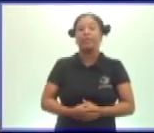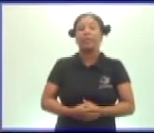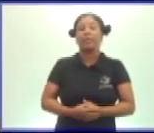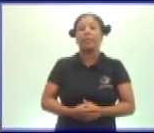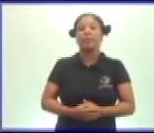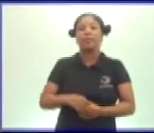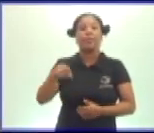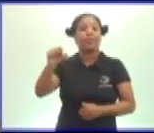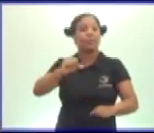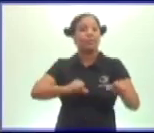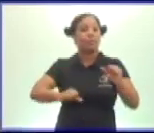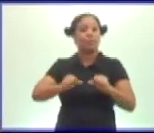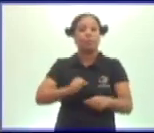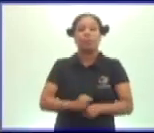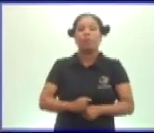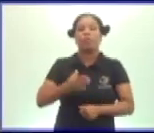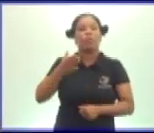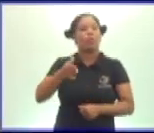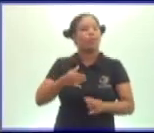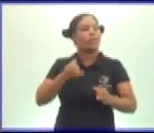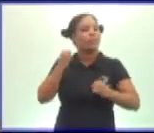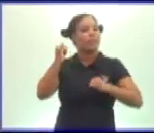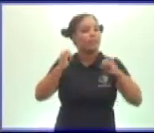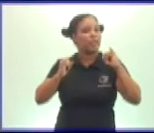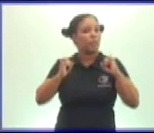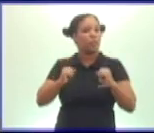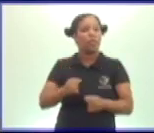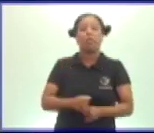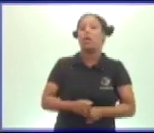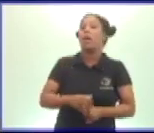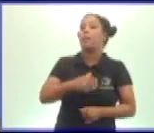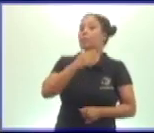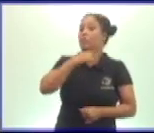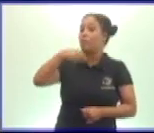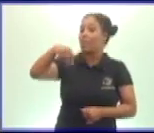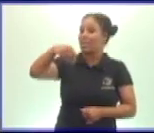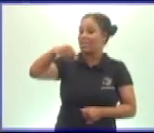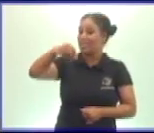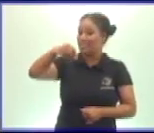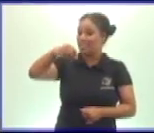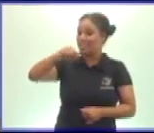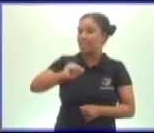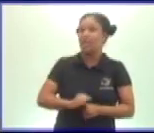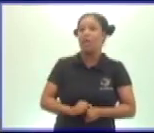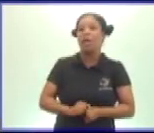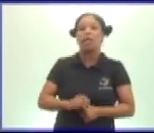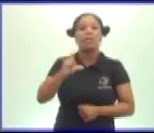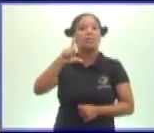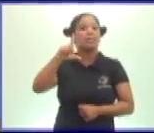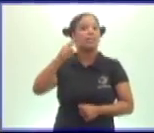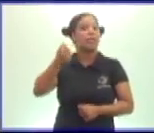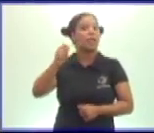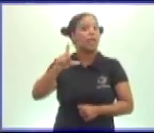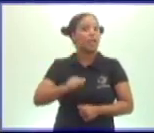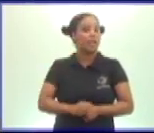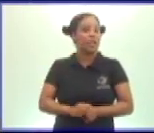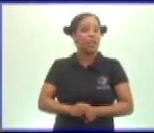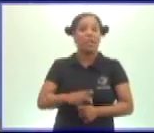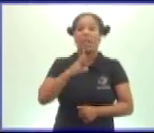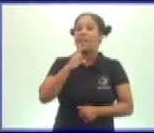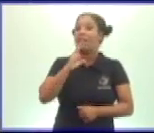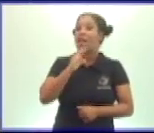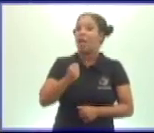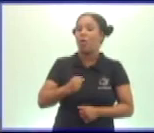esta sustancia no llega a ser iónica a pesar de que es una sal. El cloruro de aluminio y el agua polar, las estructuras